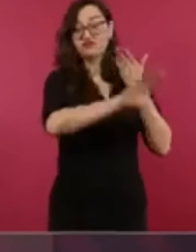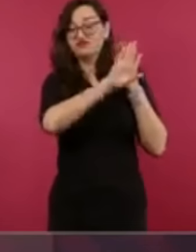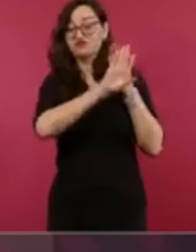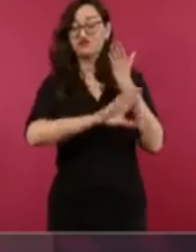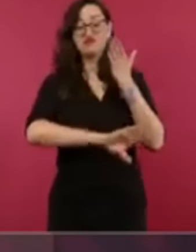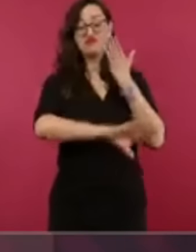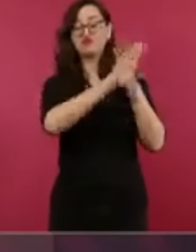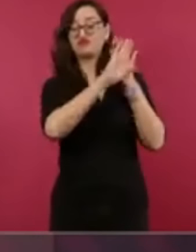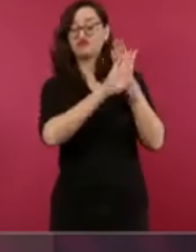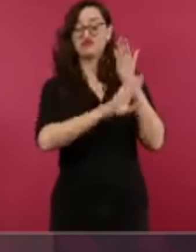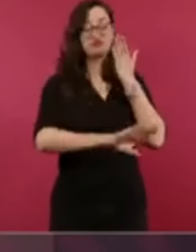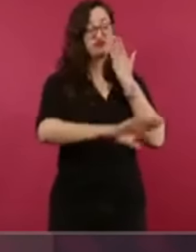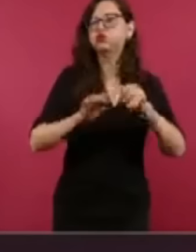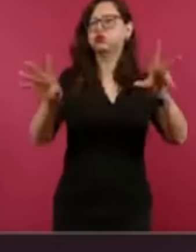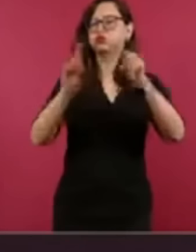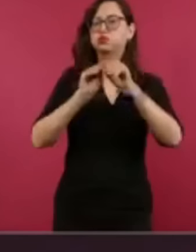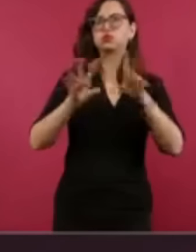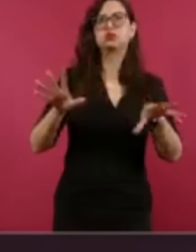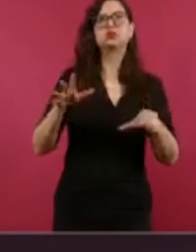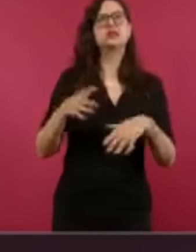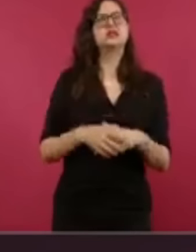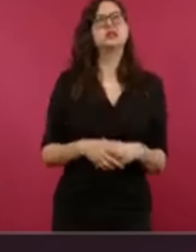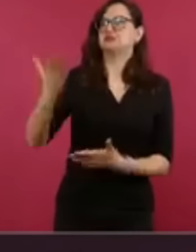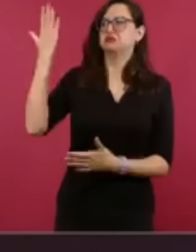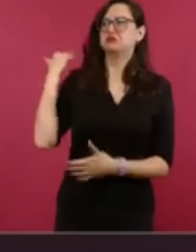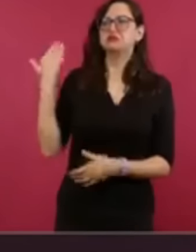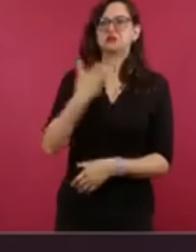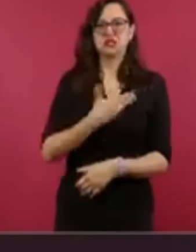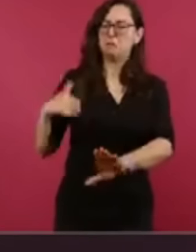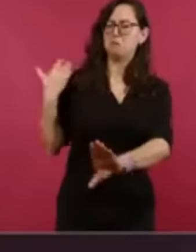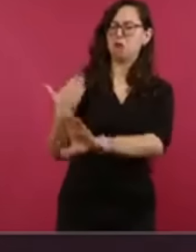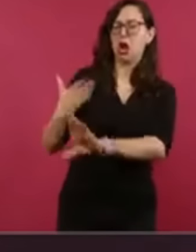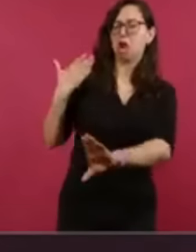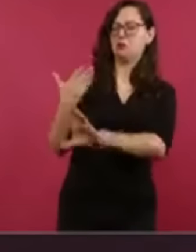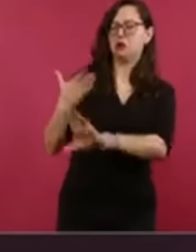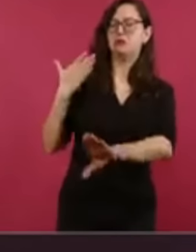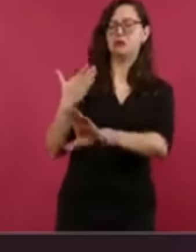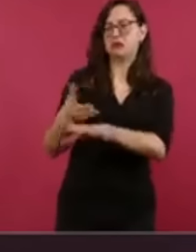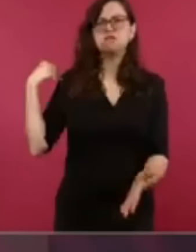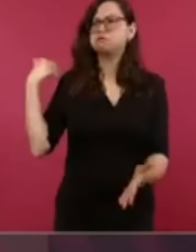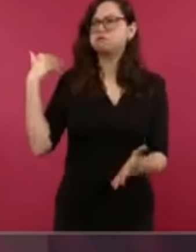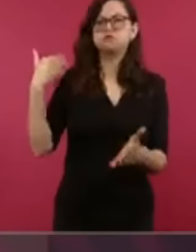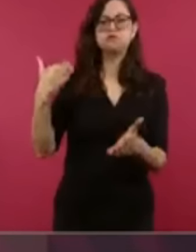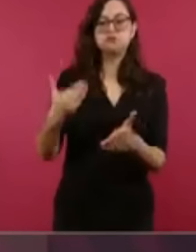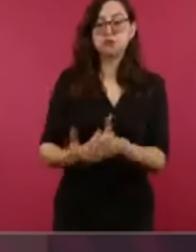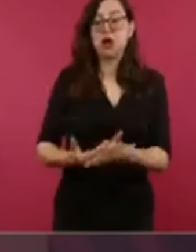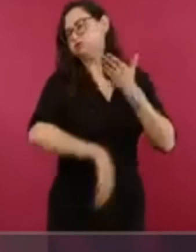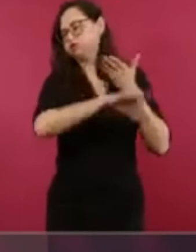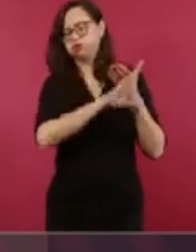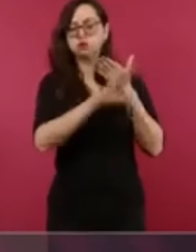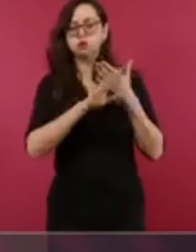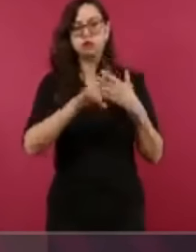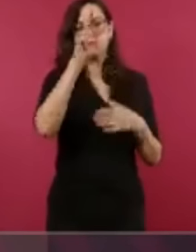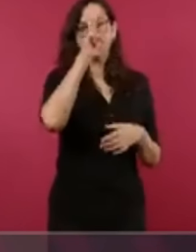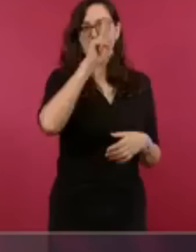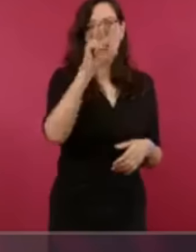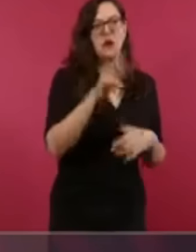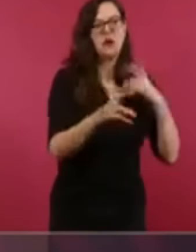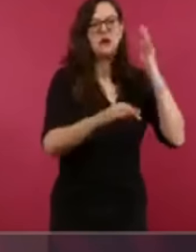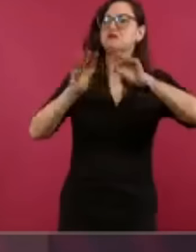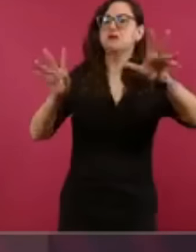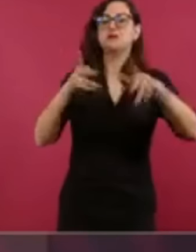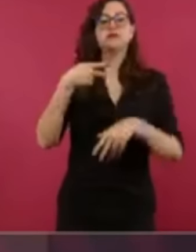Madero, no se cuestionaba tanto a un presidente como ahora. Resulta que no ha tenido efecto toda la